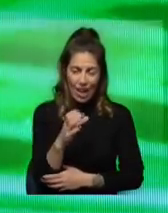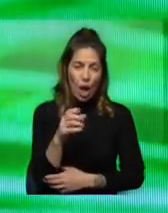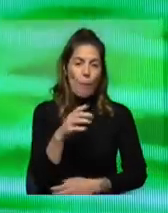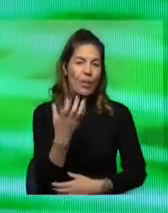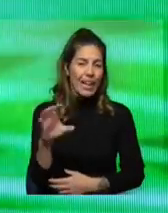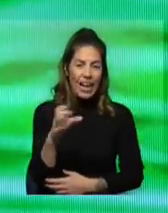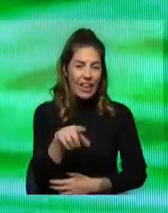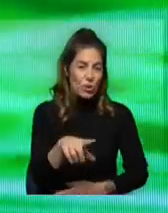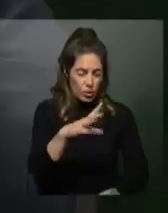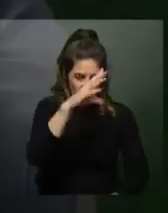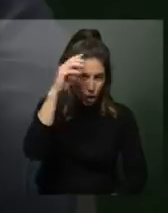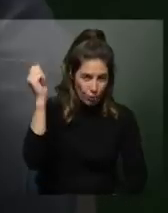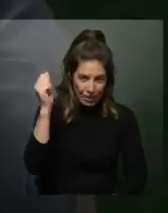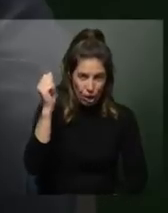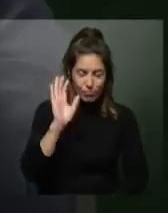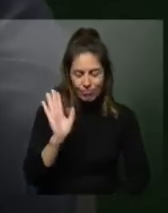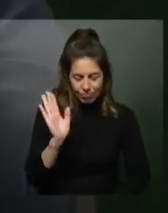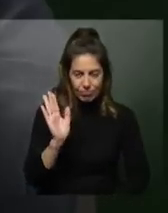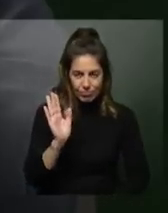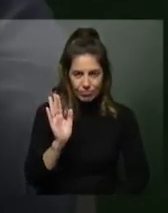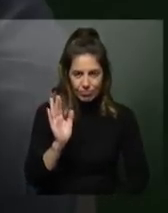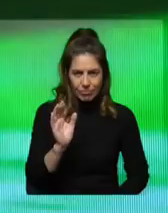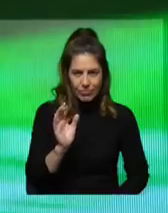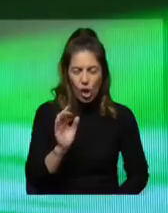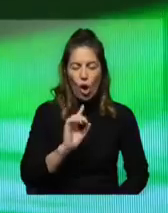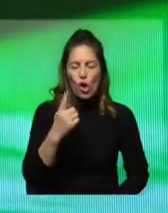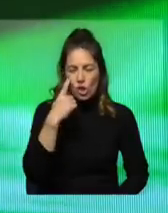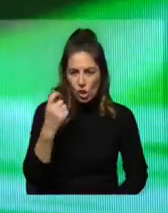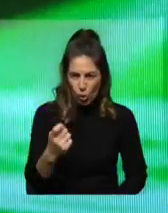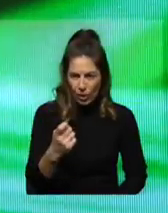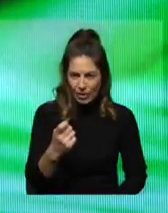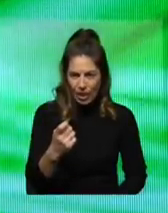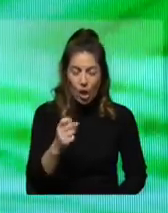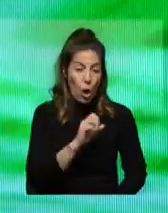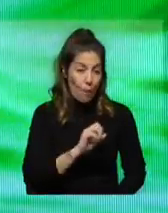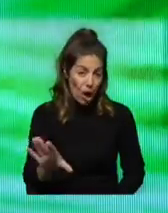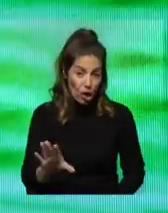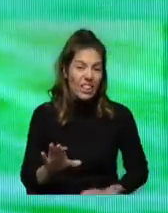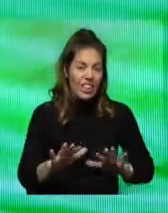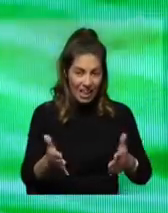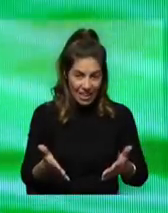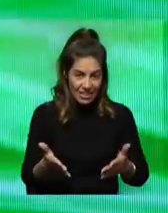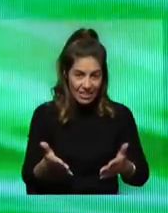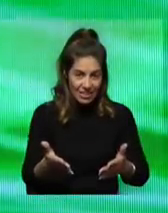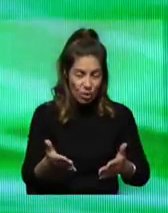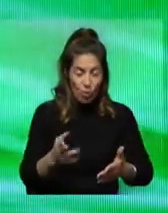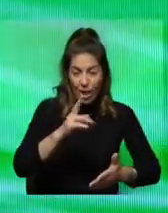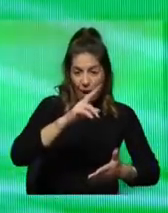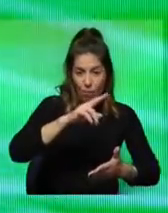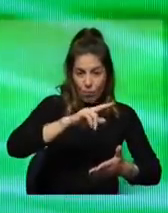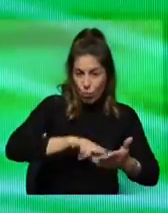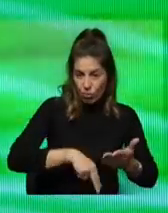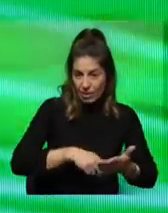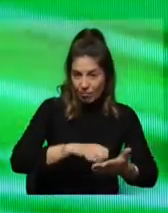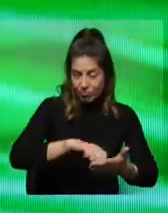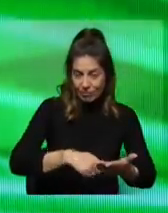si usted se olvidó digámoslo en estos términos o no se dio cuenta lo peor que le puede pasar es una una leve multa que